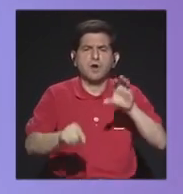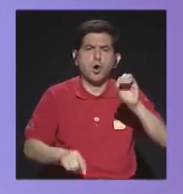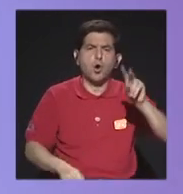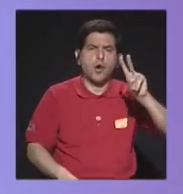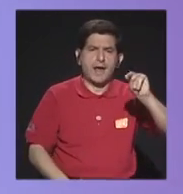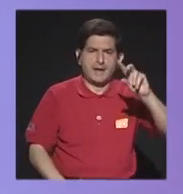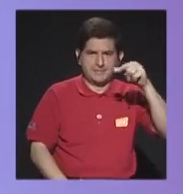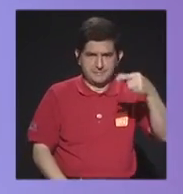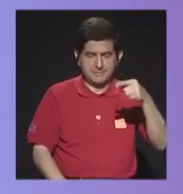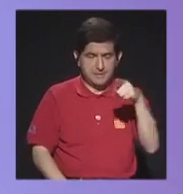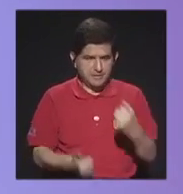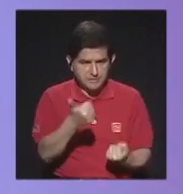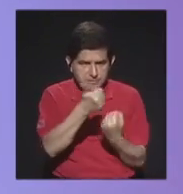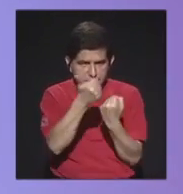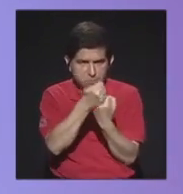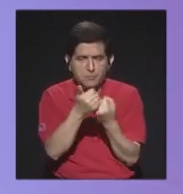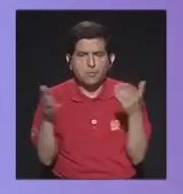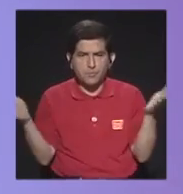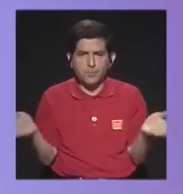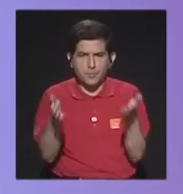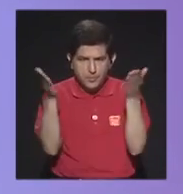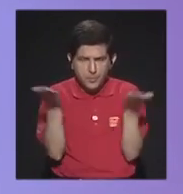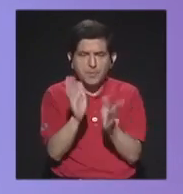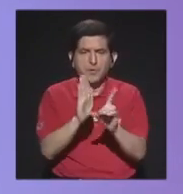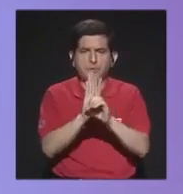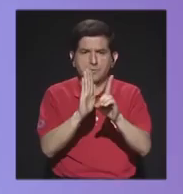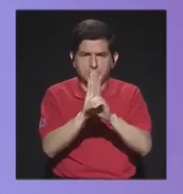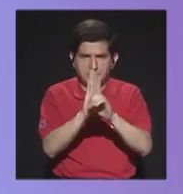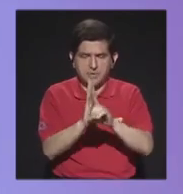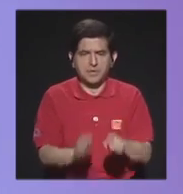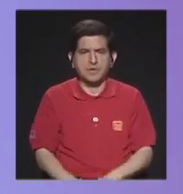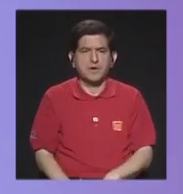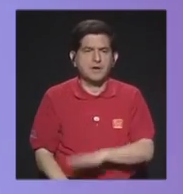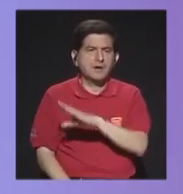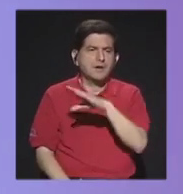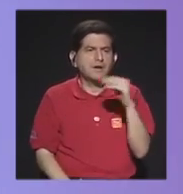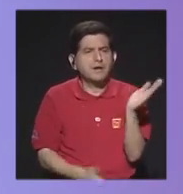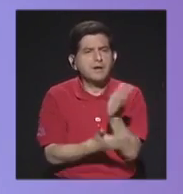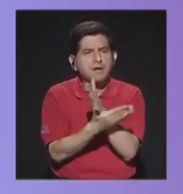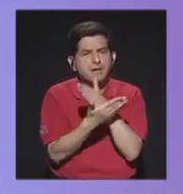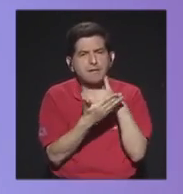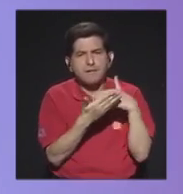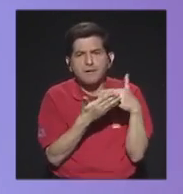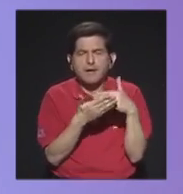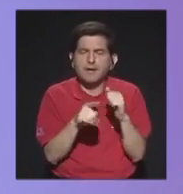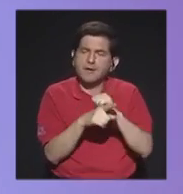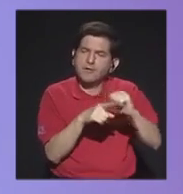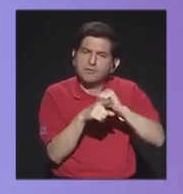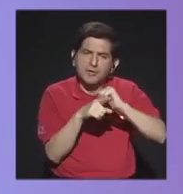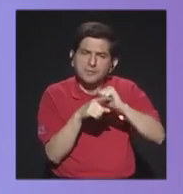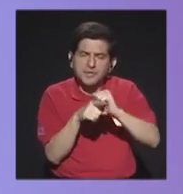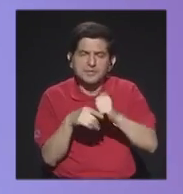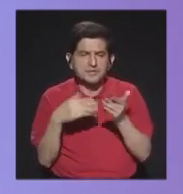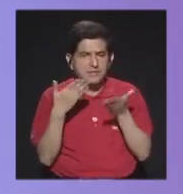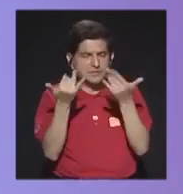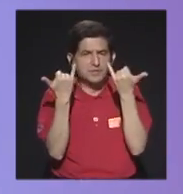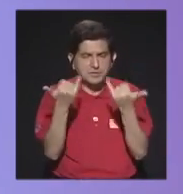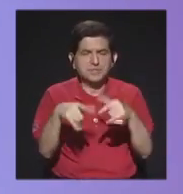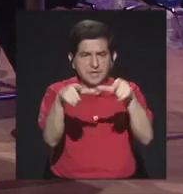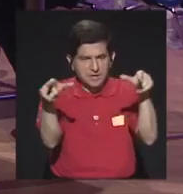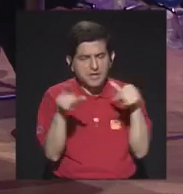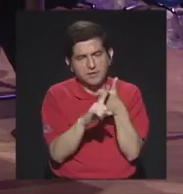nos han apoyado sobre todo en lo que es la promoción de derechos y en algunas capacitaciones que hemos dado a nivel